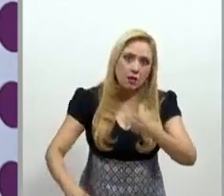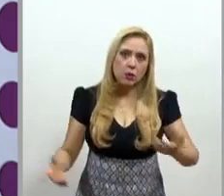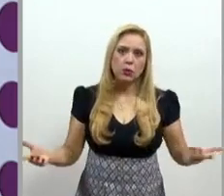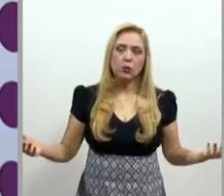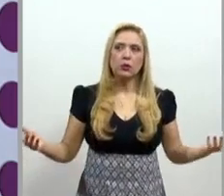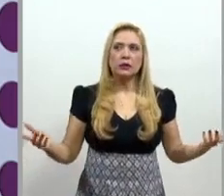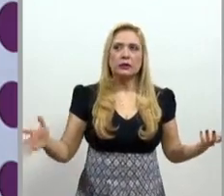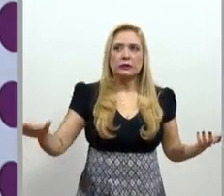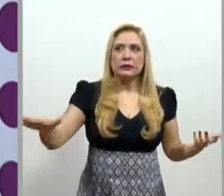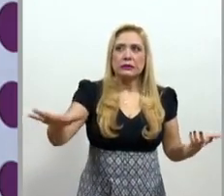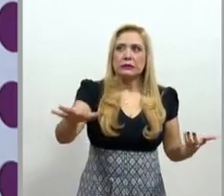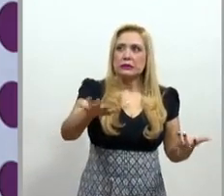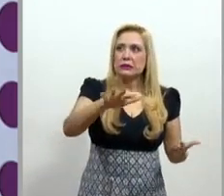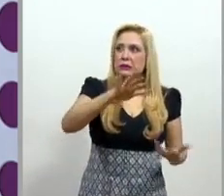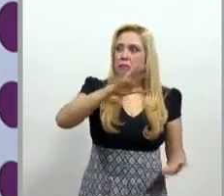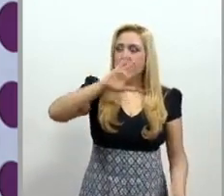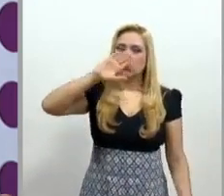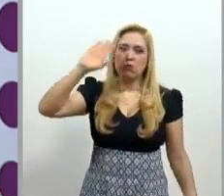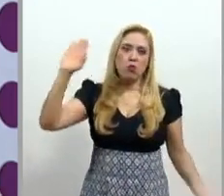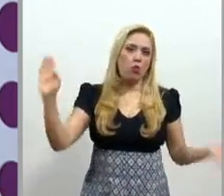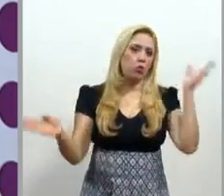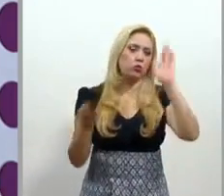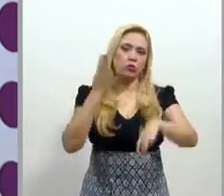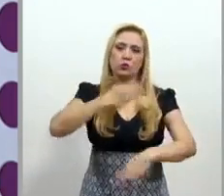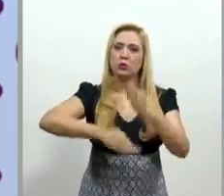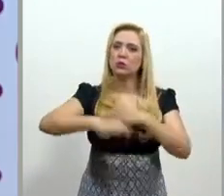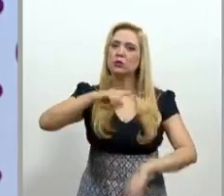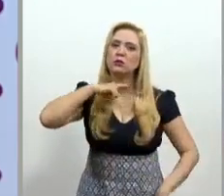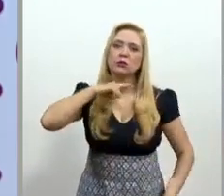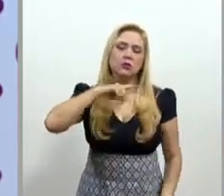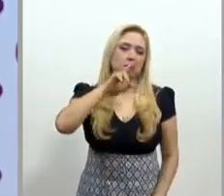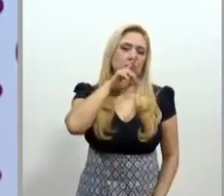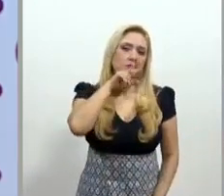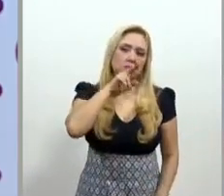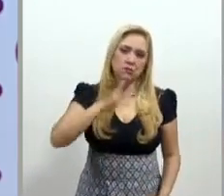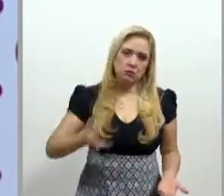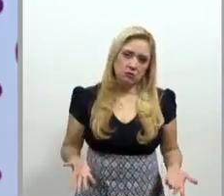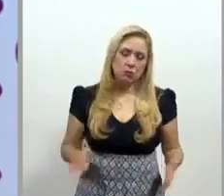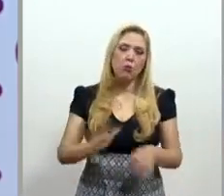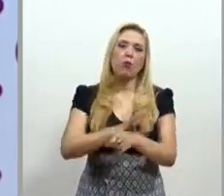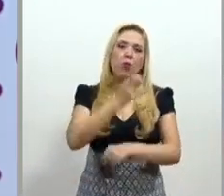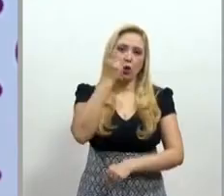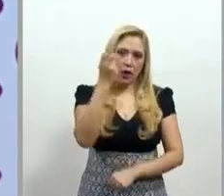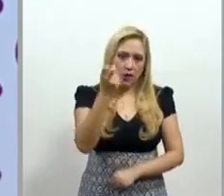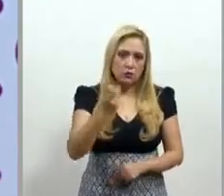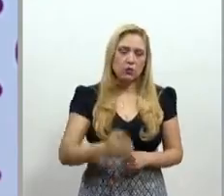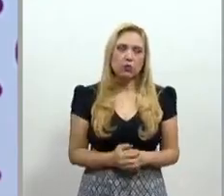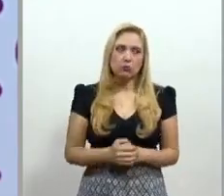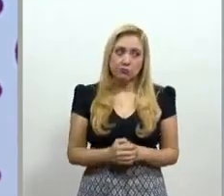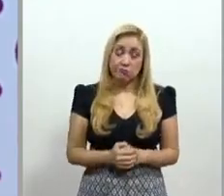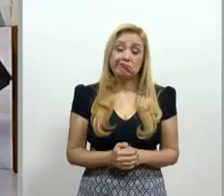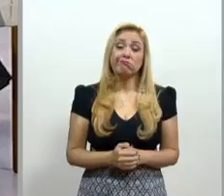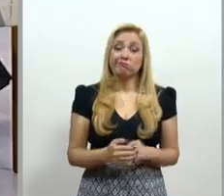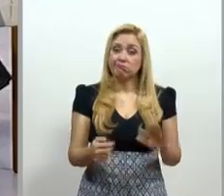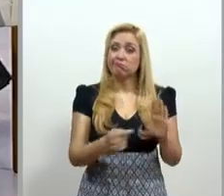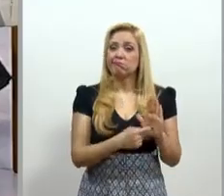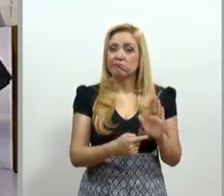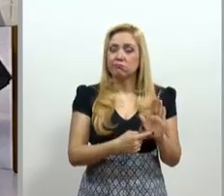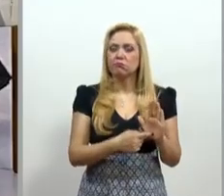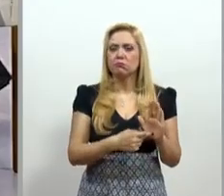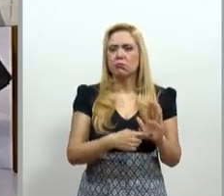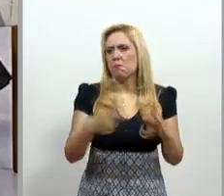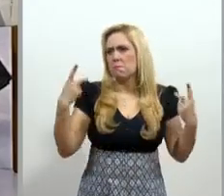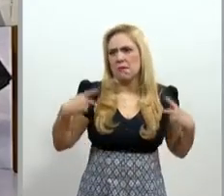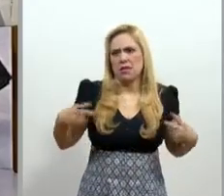algo que es global, que nos importa absolutamente a todos. Y desde esa perspectiva resulta completamente válido afirmar que